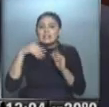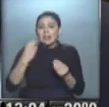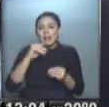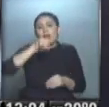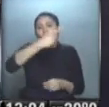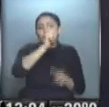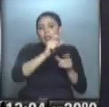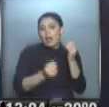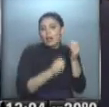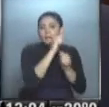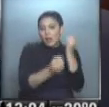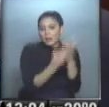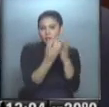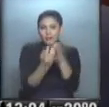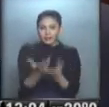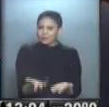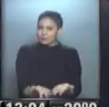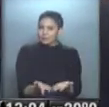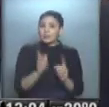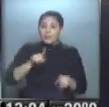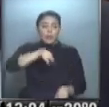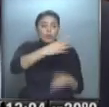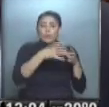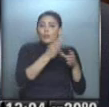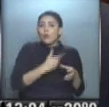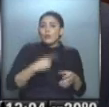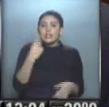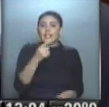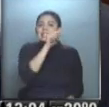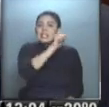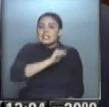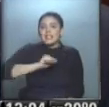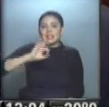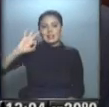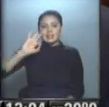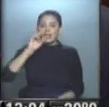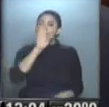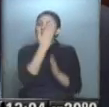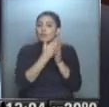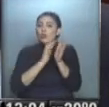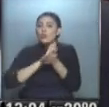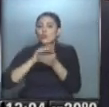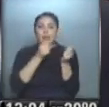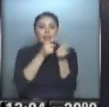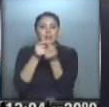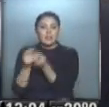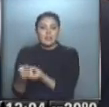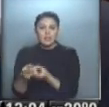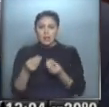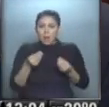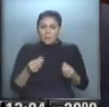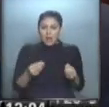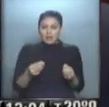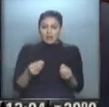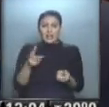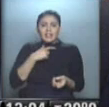voces. Inclusive la contraparte manifestó que entregó 600 nuevas licencias. ¿Para qué quiere las del